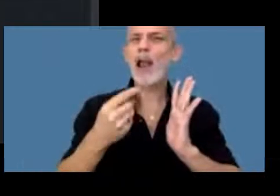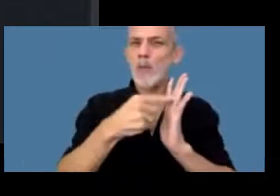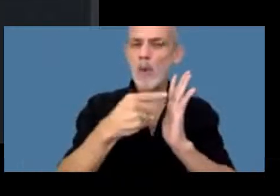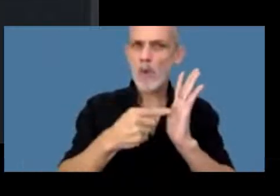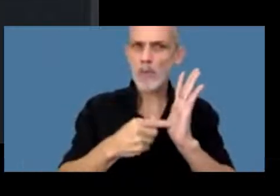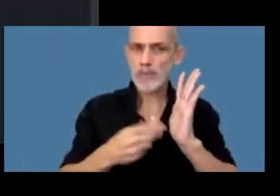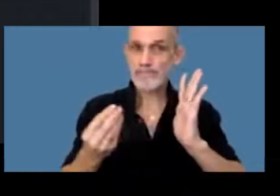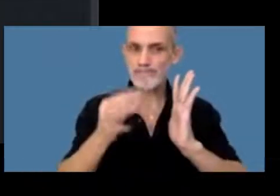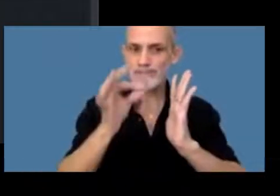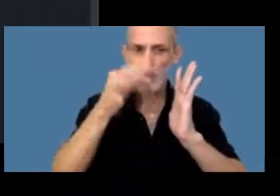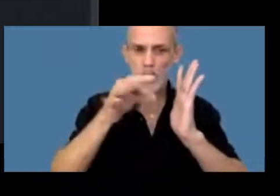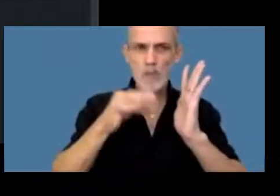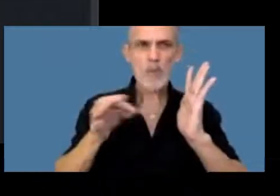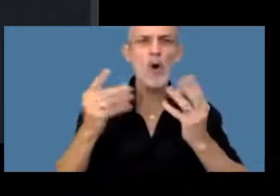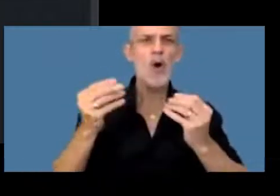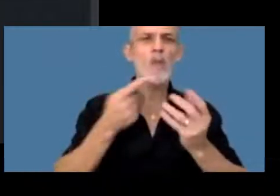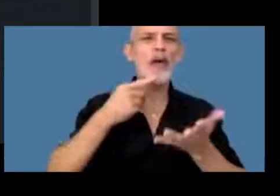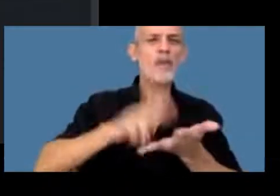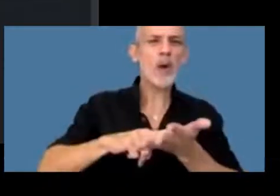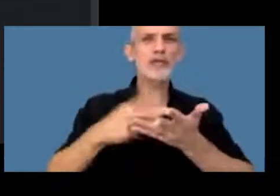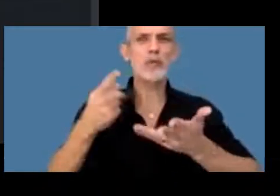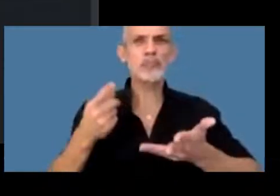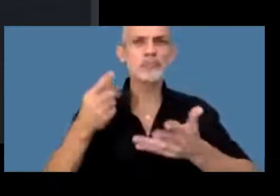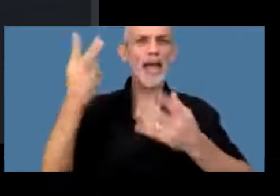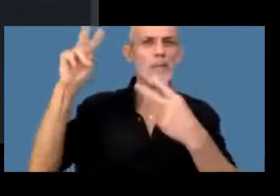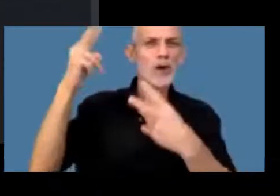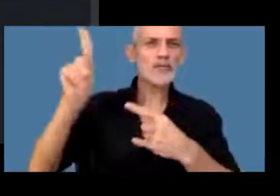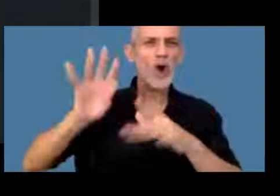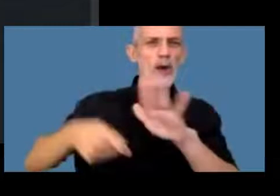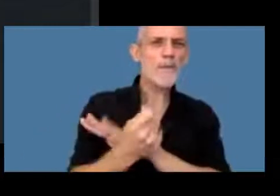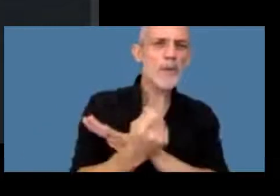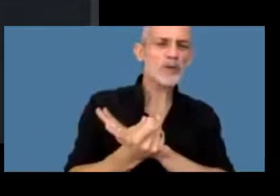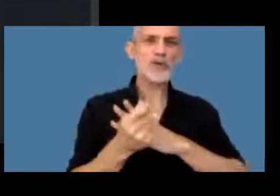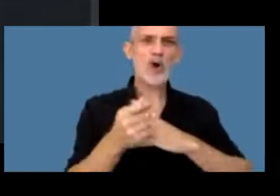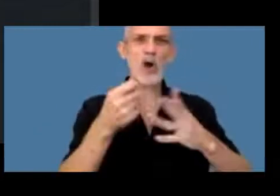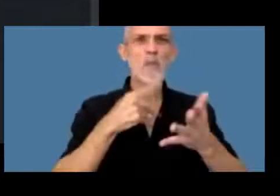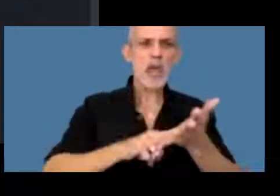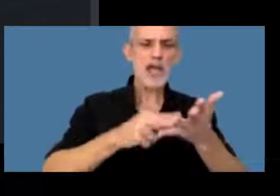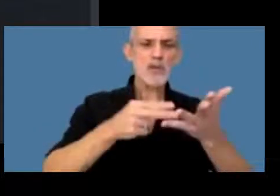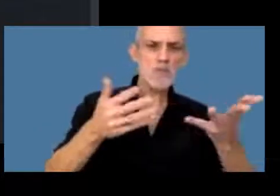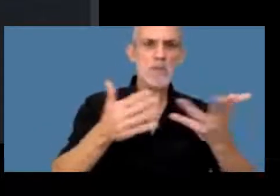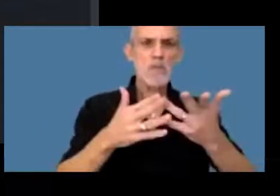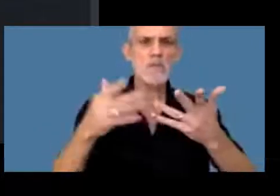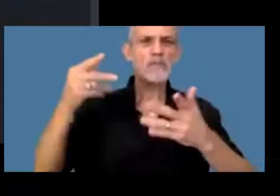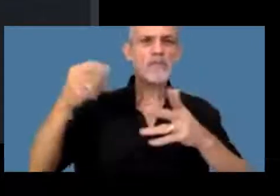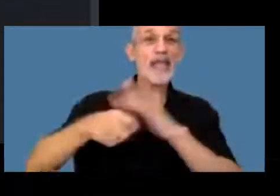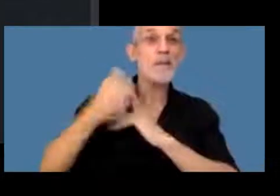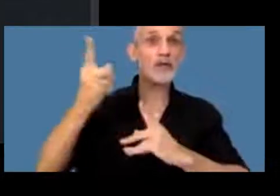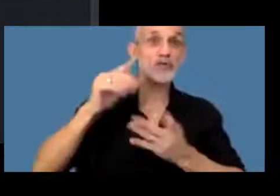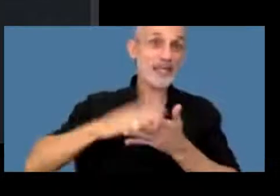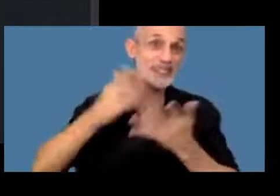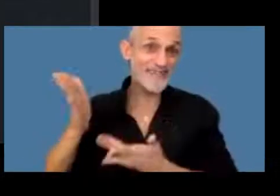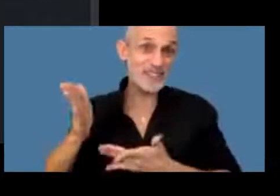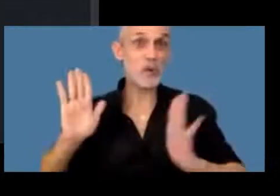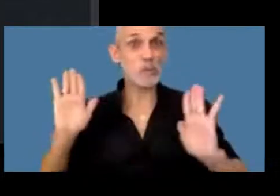me graban las importaciones, cómo me graban las exportaciones. ¿Qué pasa con las importaciones de servicios, con el tema impositivo? Por más que no